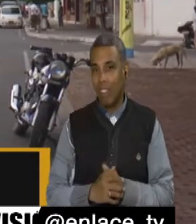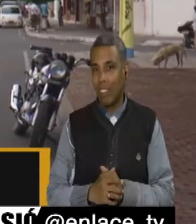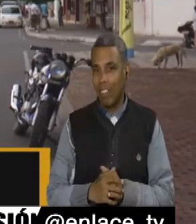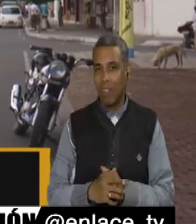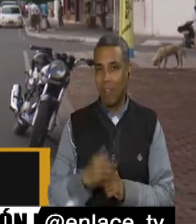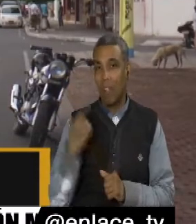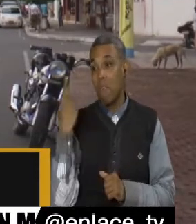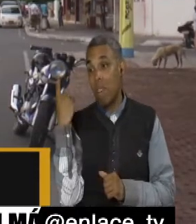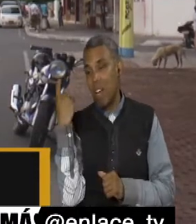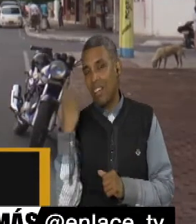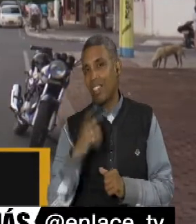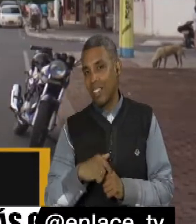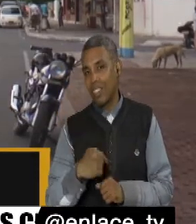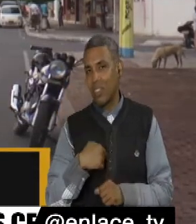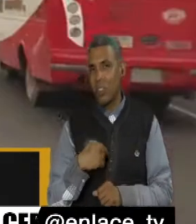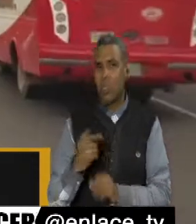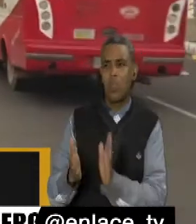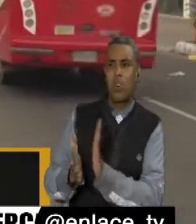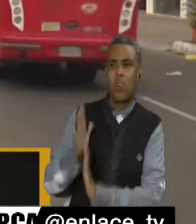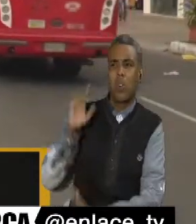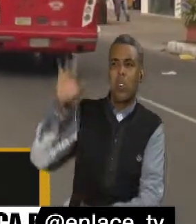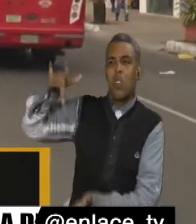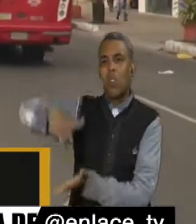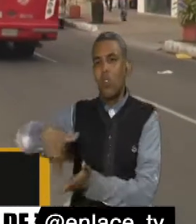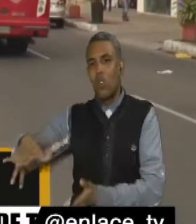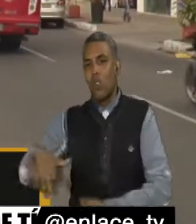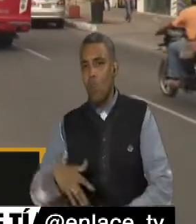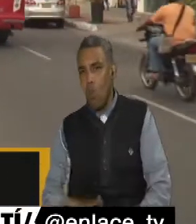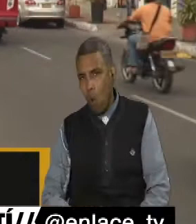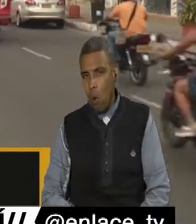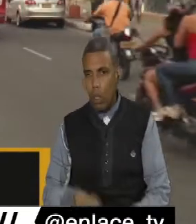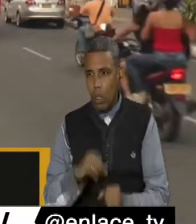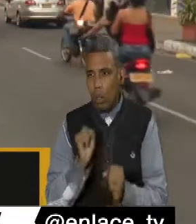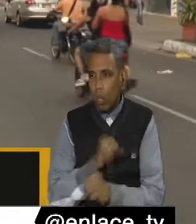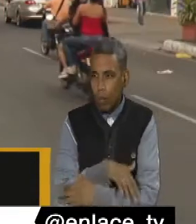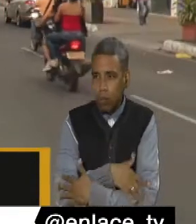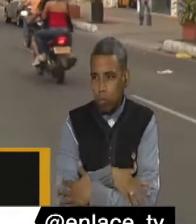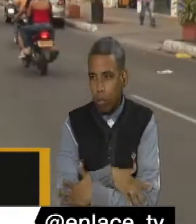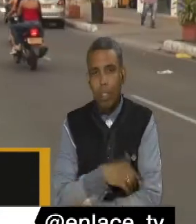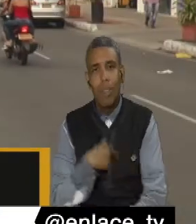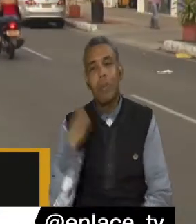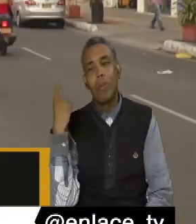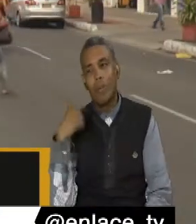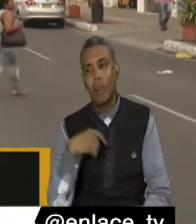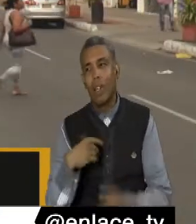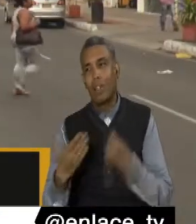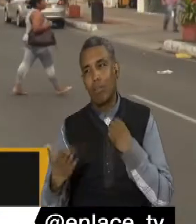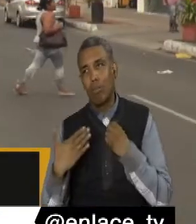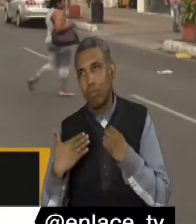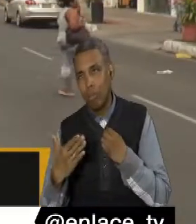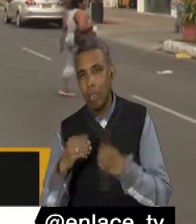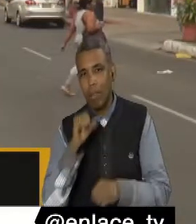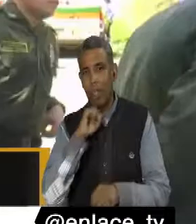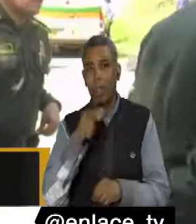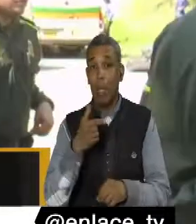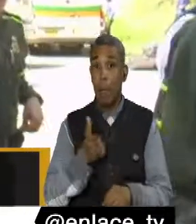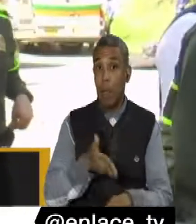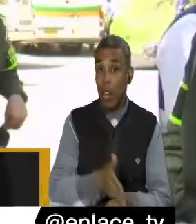duro, pero igual lo extraña uno. El pescado, el río, salir a dar una vuelta por el malecón,